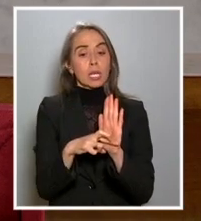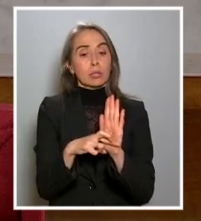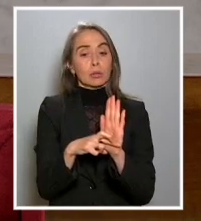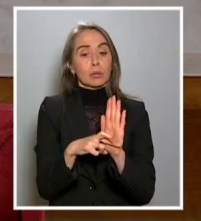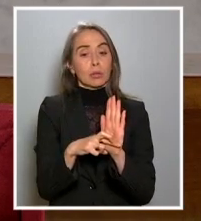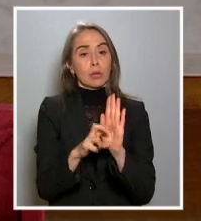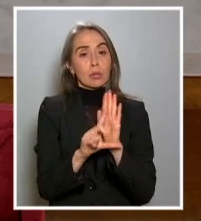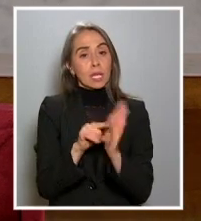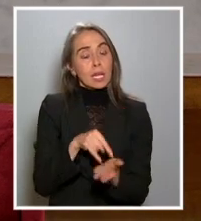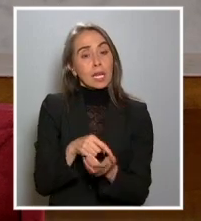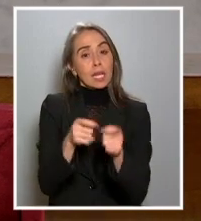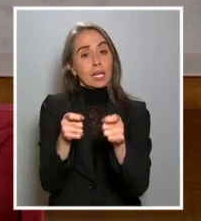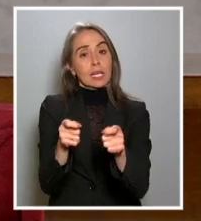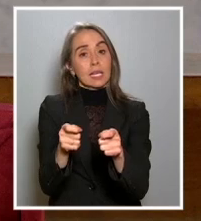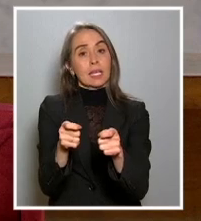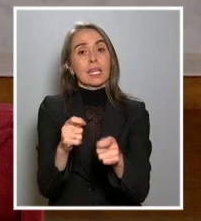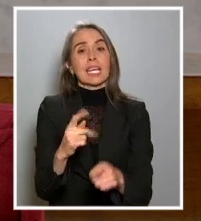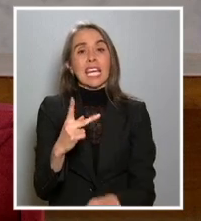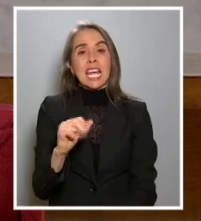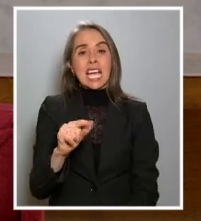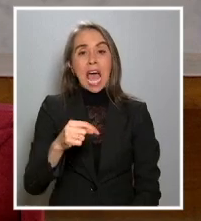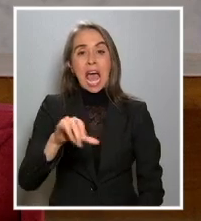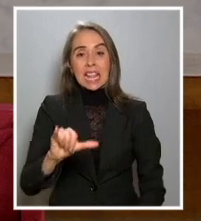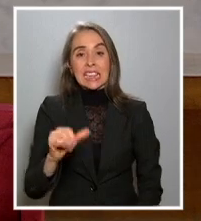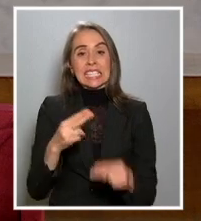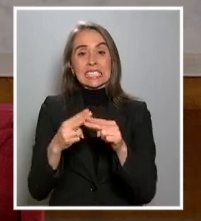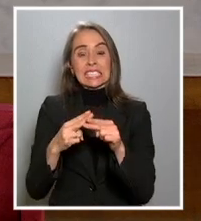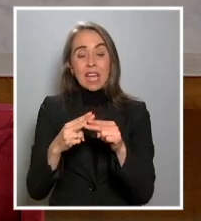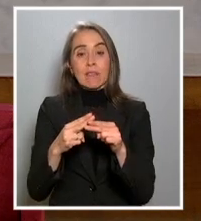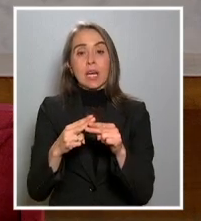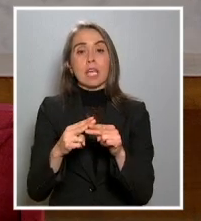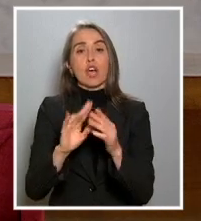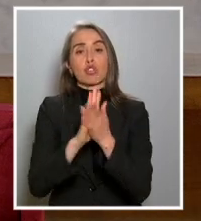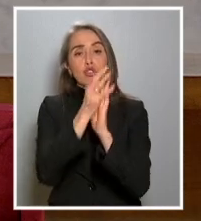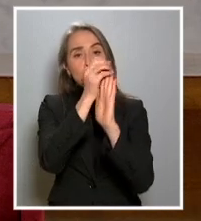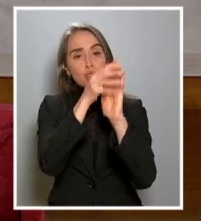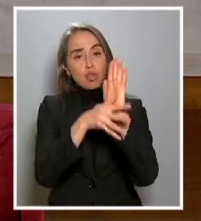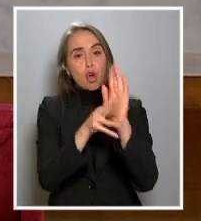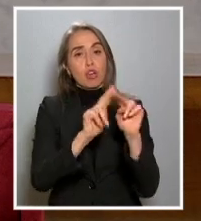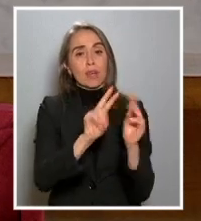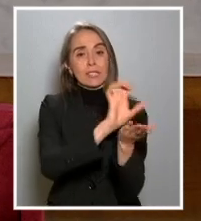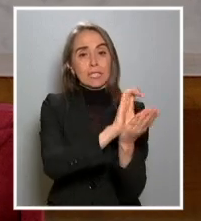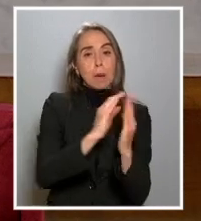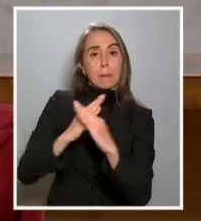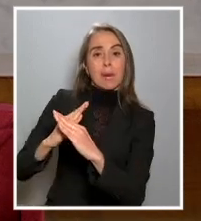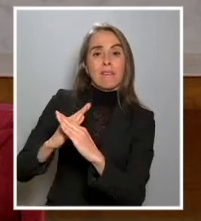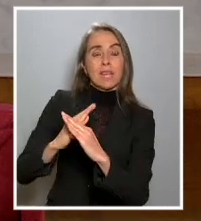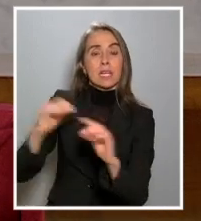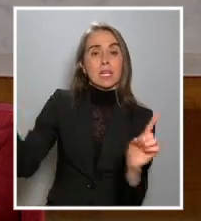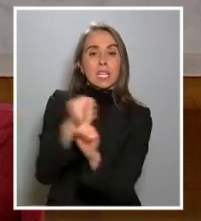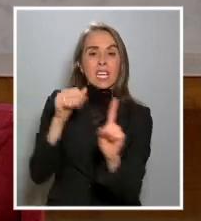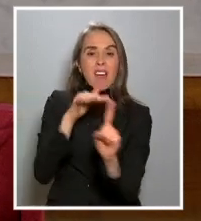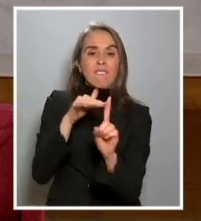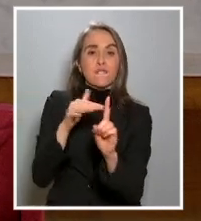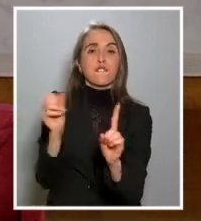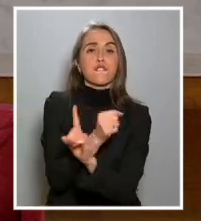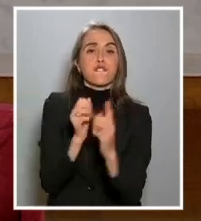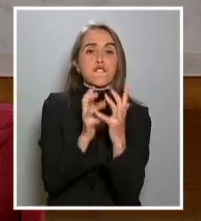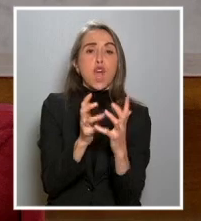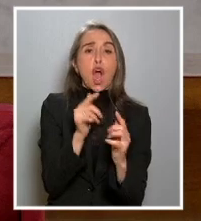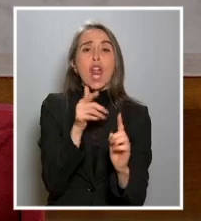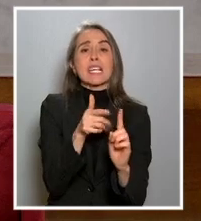proyecto de la ley CATI, abordará de forma sistémica acciones orientadas a prevenir hechos de violencia, acoso